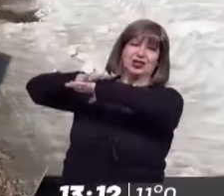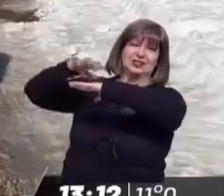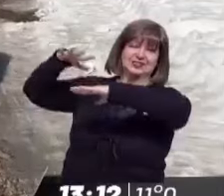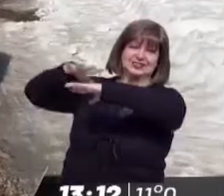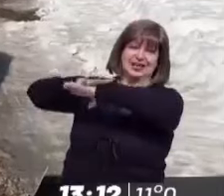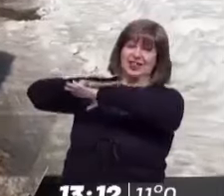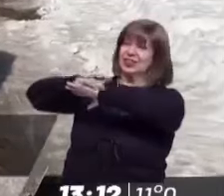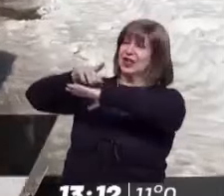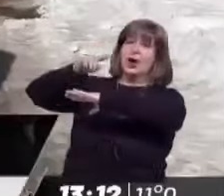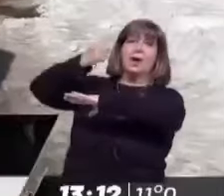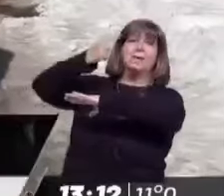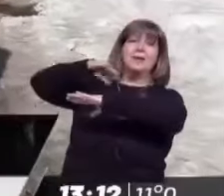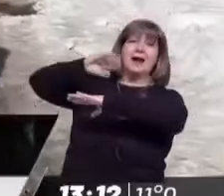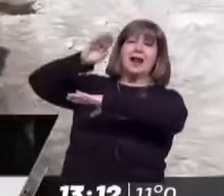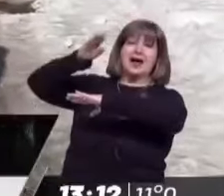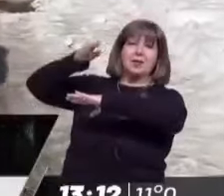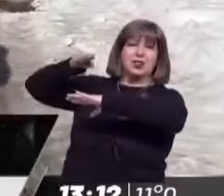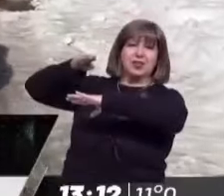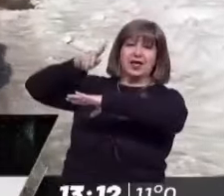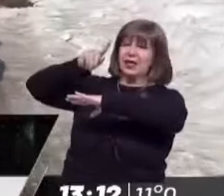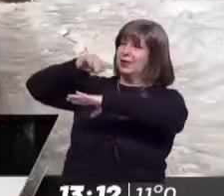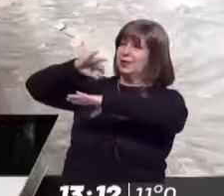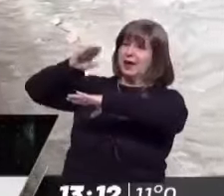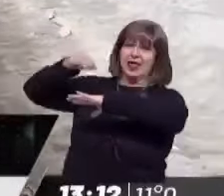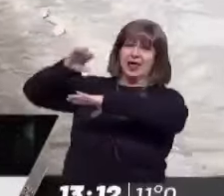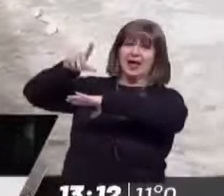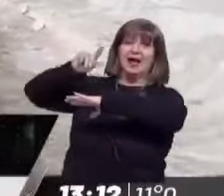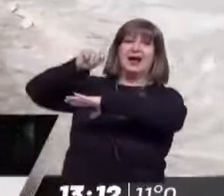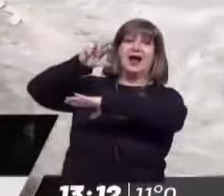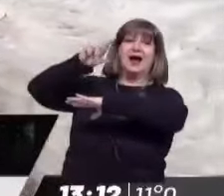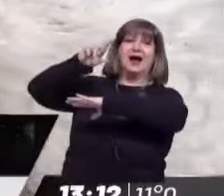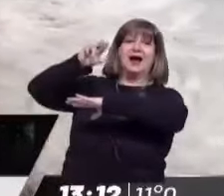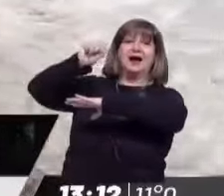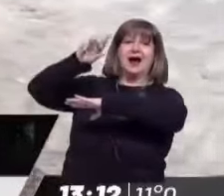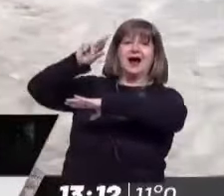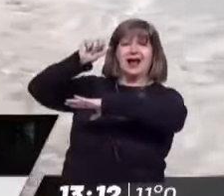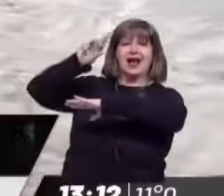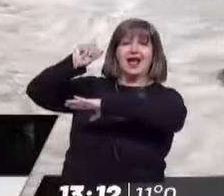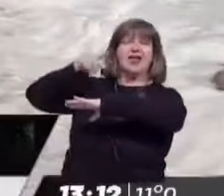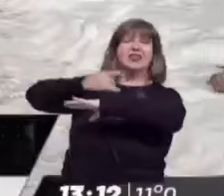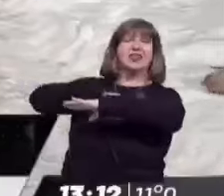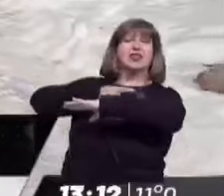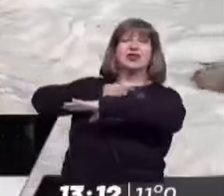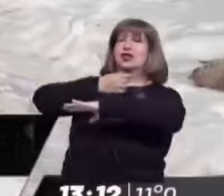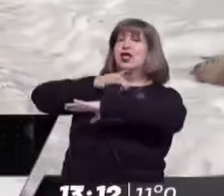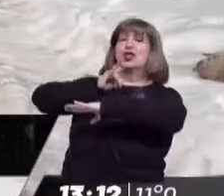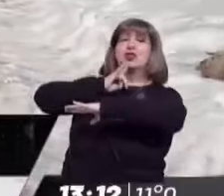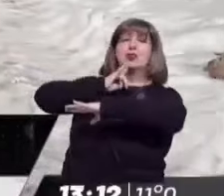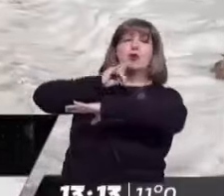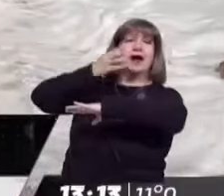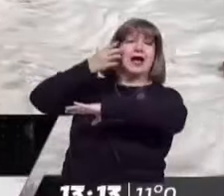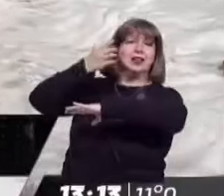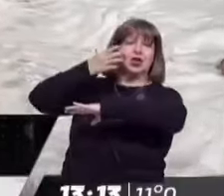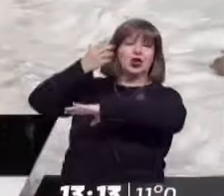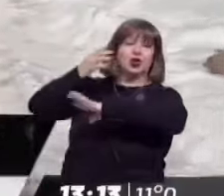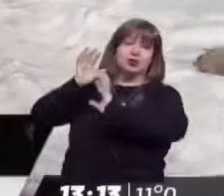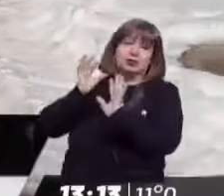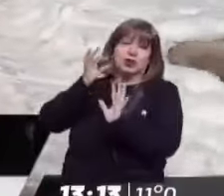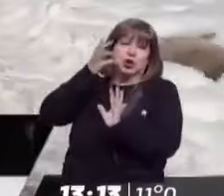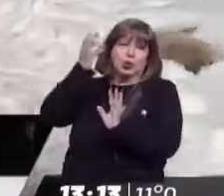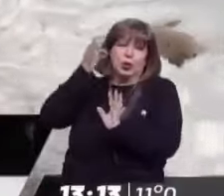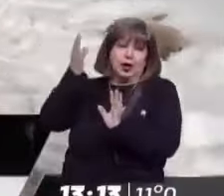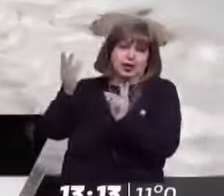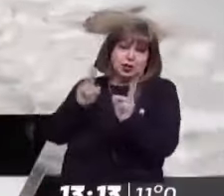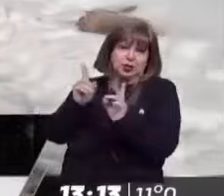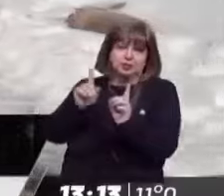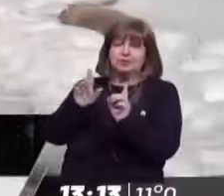ustedes no crean, esa primera montañita que se veía, o la segunda, es La Carrera, famosísimo lugar de Tupungato, y nosotros estamos ya en el Cordón del